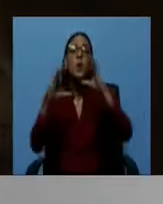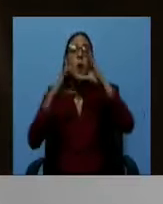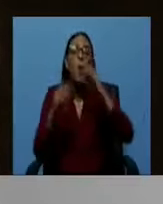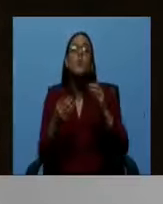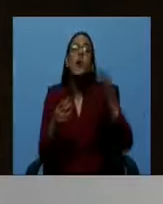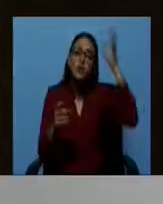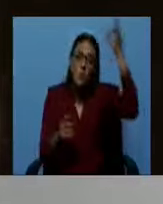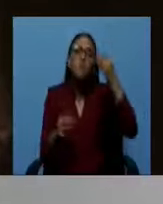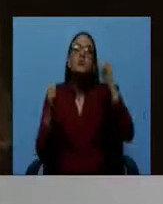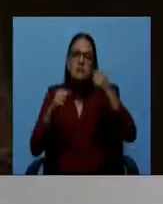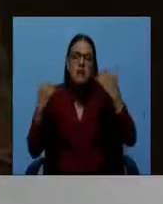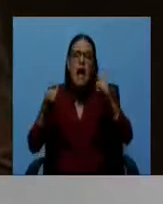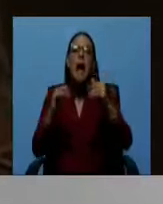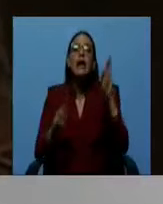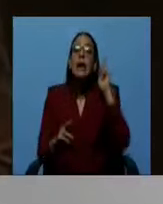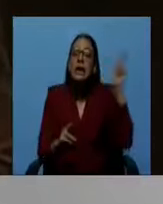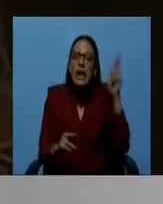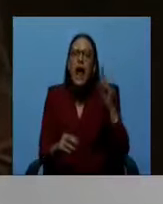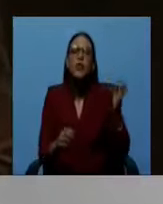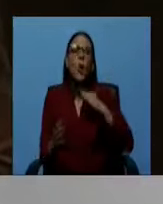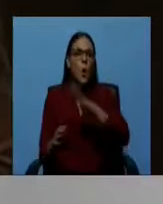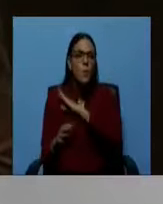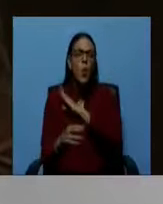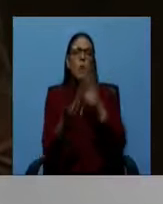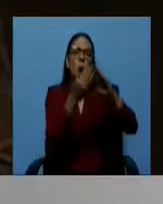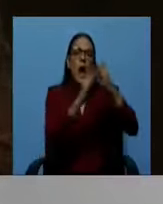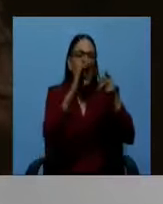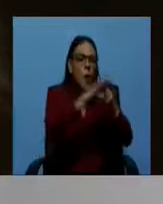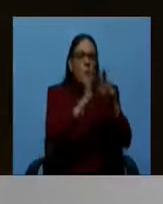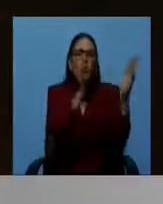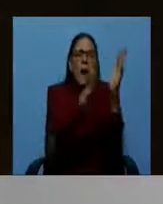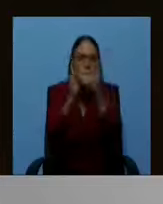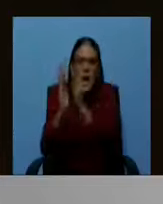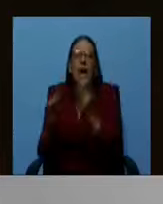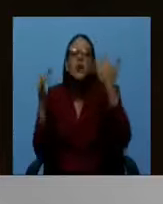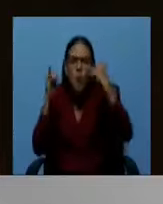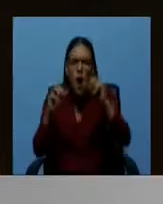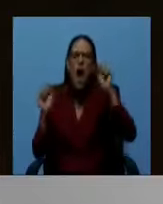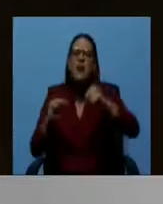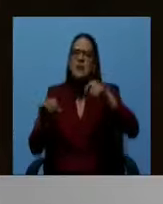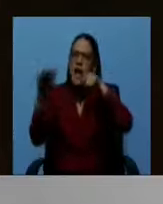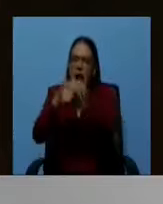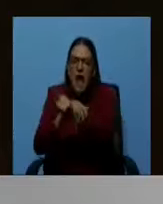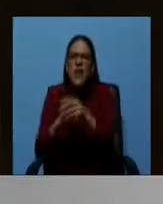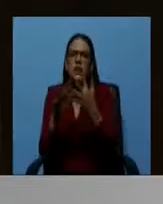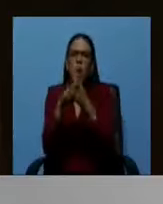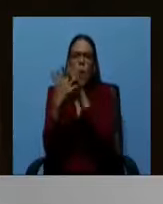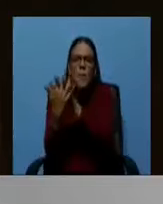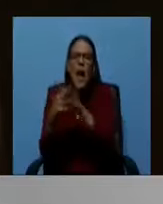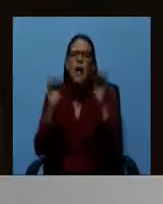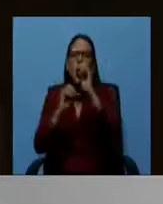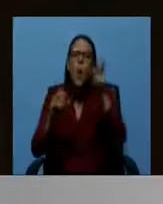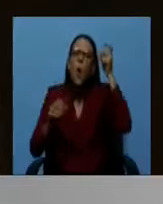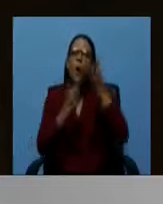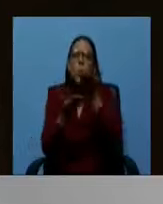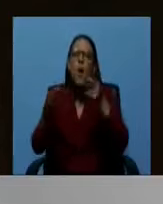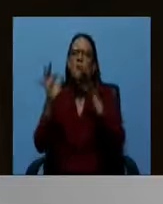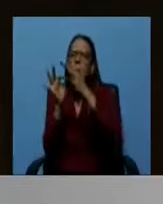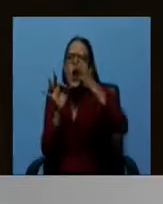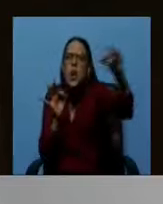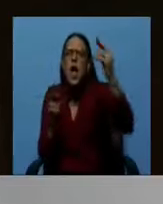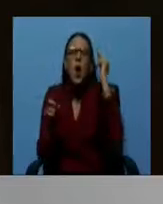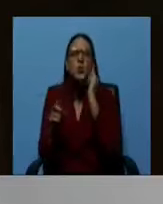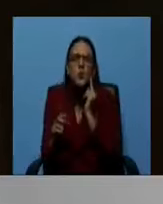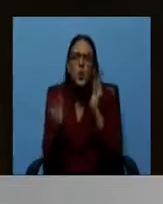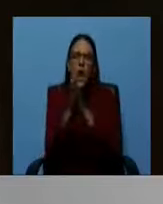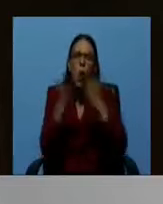popular. Hay radios comunitarias en cada rincón de nuestro país. Hay radios en Merito, donde estuvimos nosotros allá en el estado Sucre, en